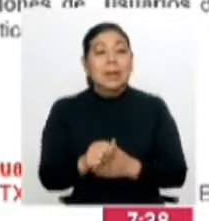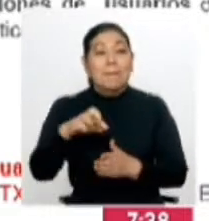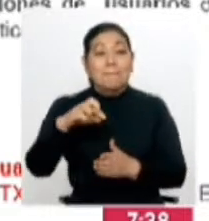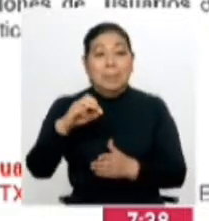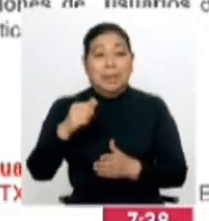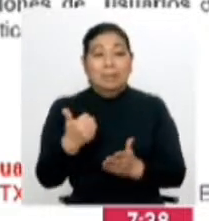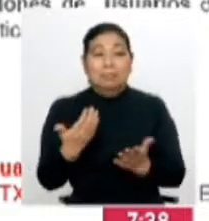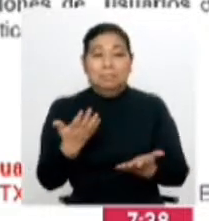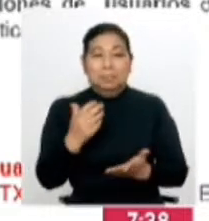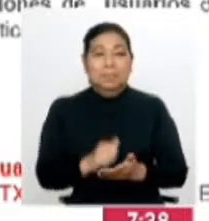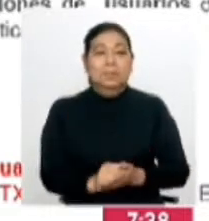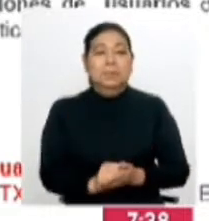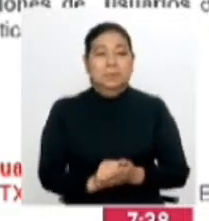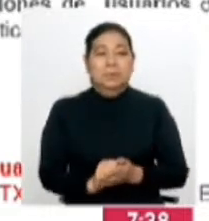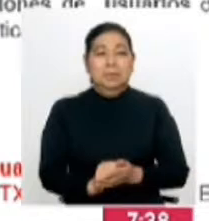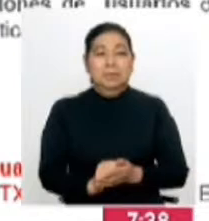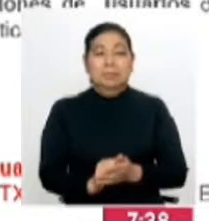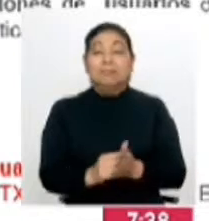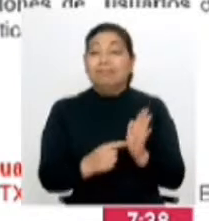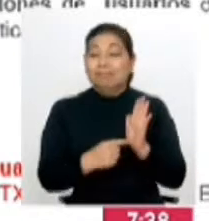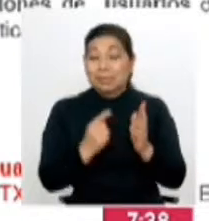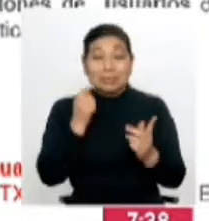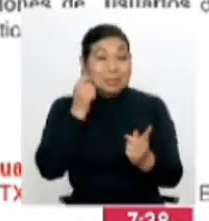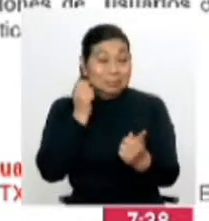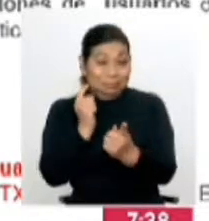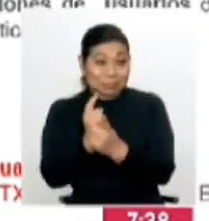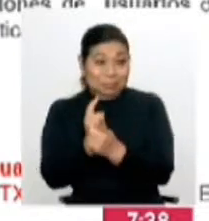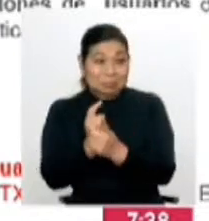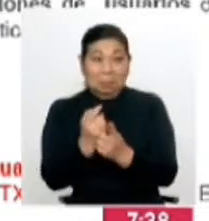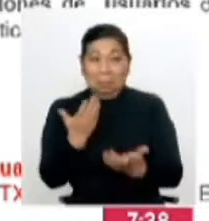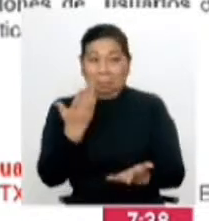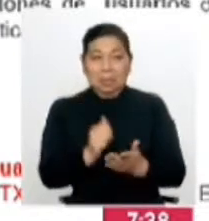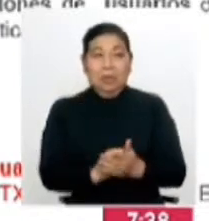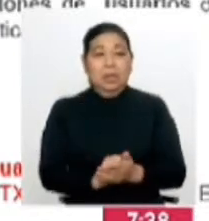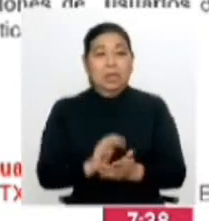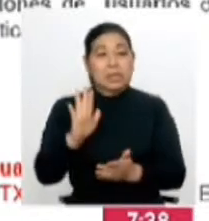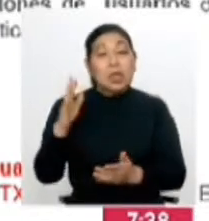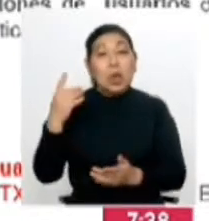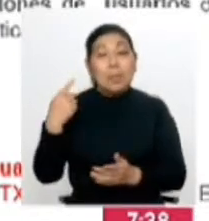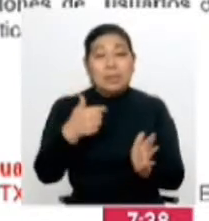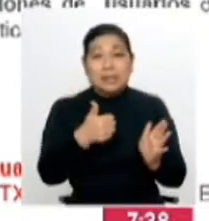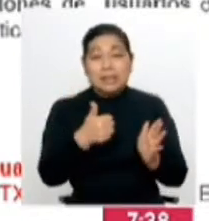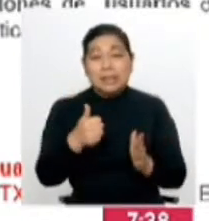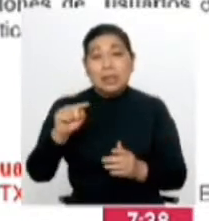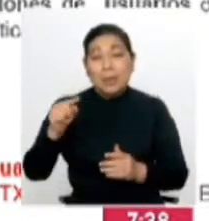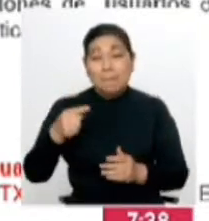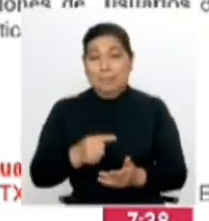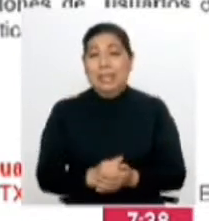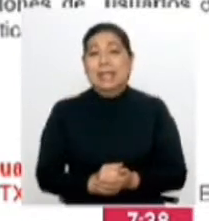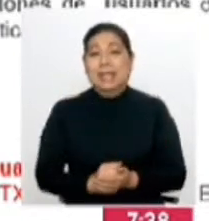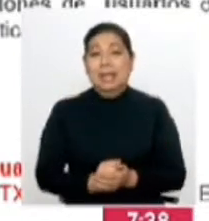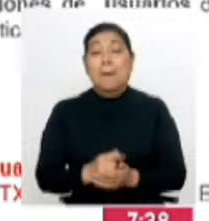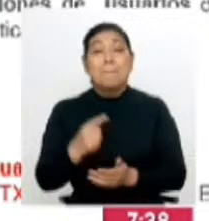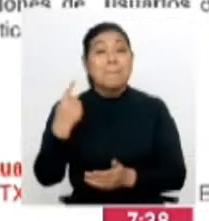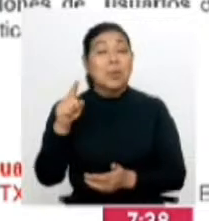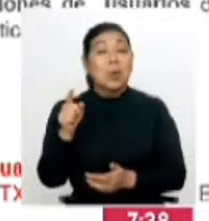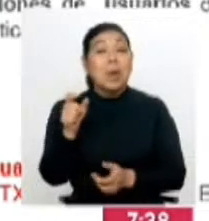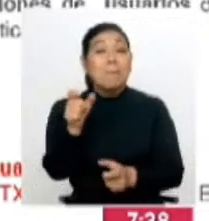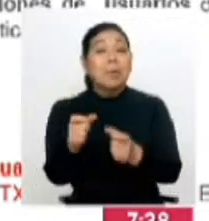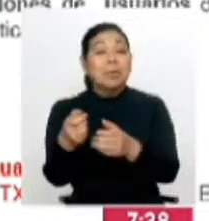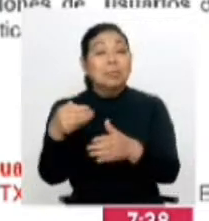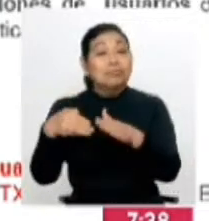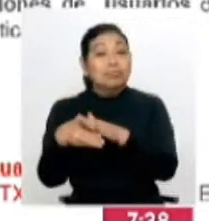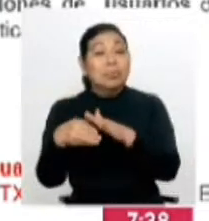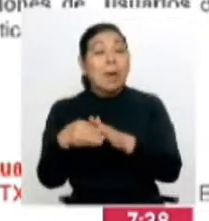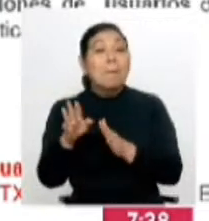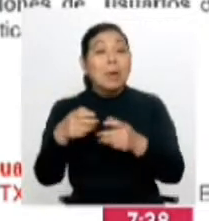PIAs, aproximadamente, eso es lo que es presencial. En no presencial, aproximadamente 5.600.000 millones de clientes